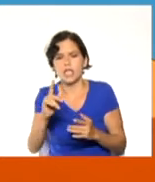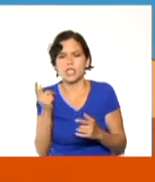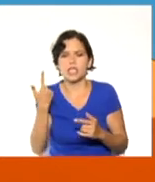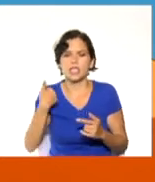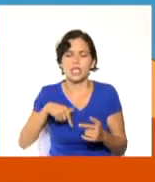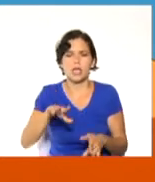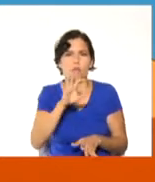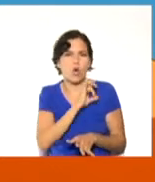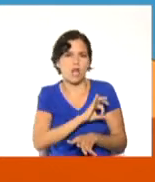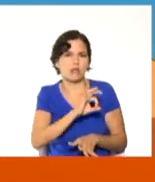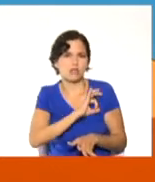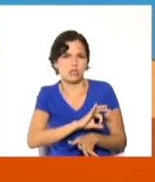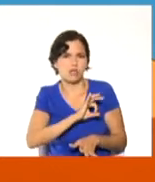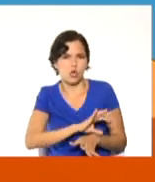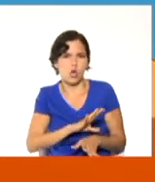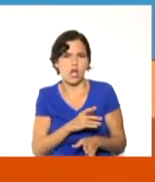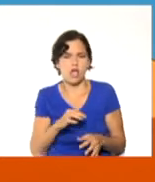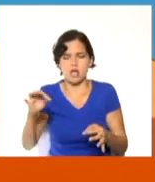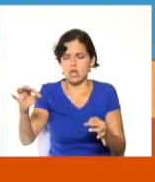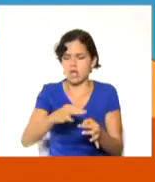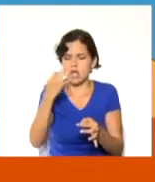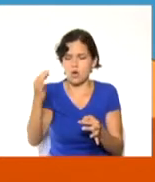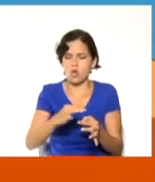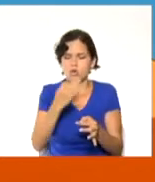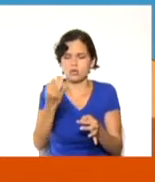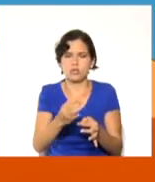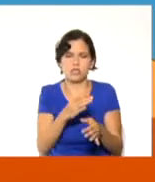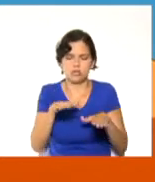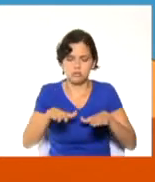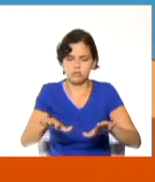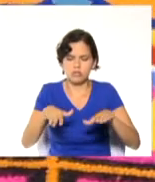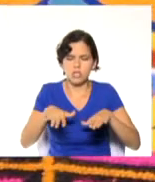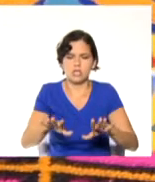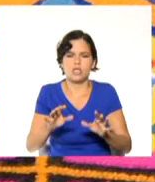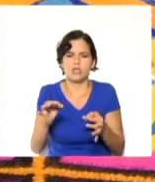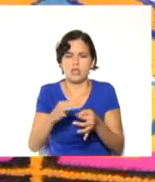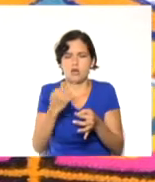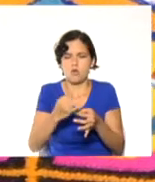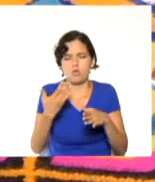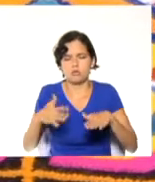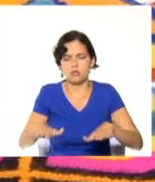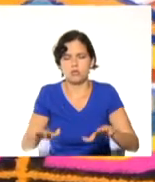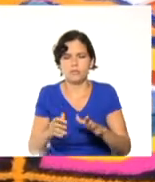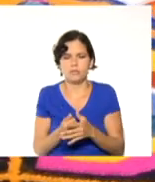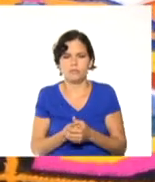tenemos a la señora que cose, la señora que es costurera.